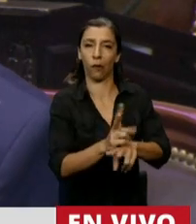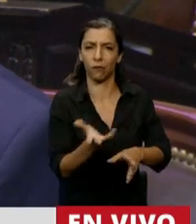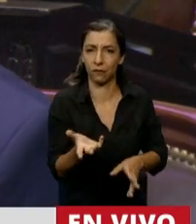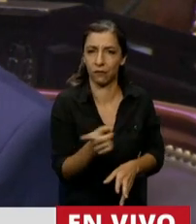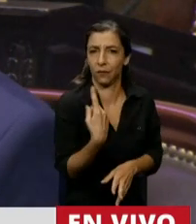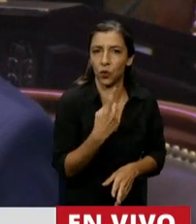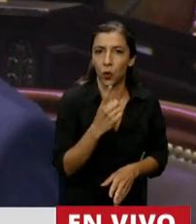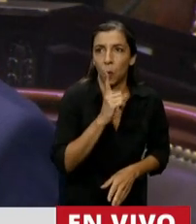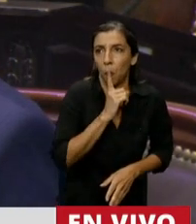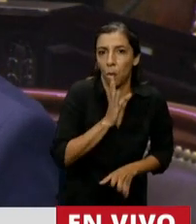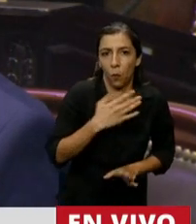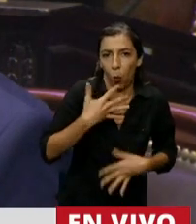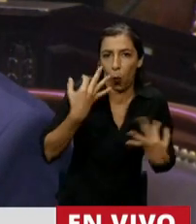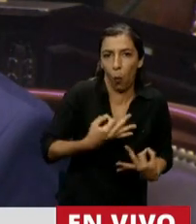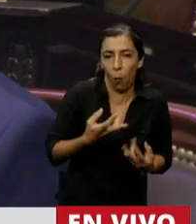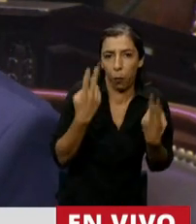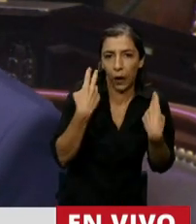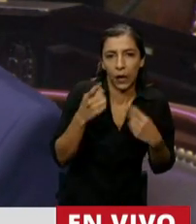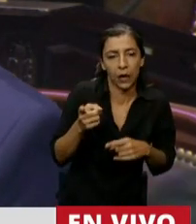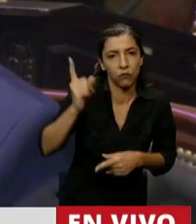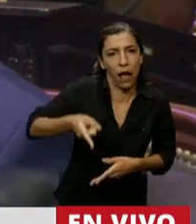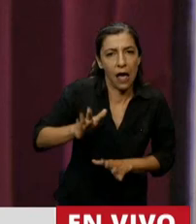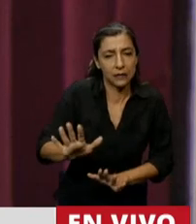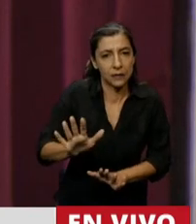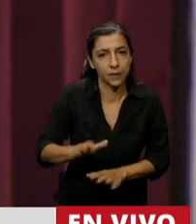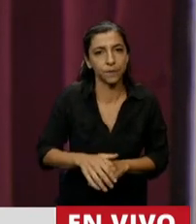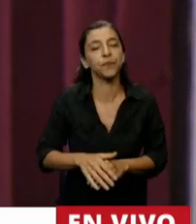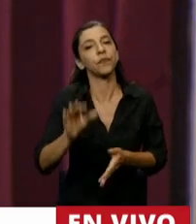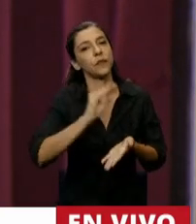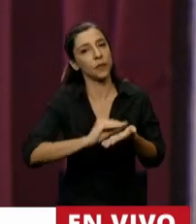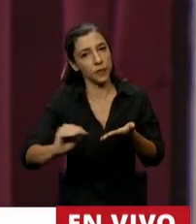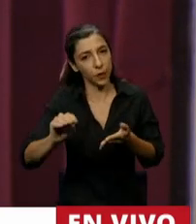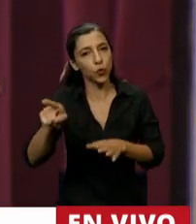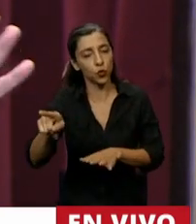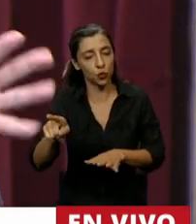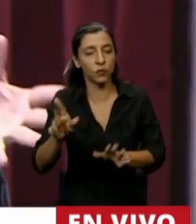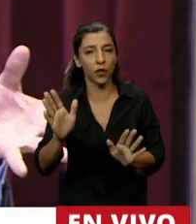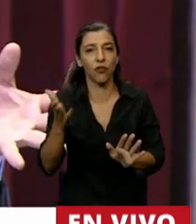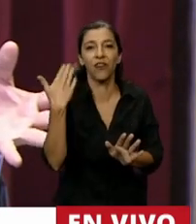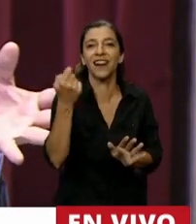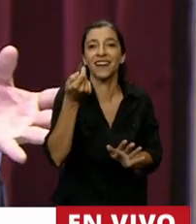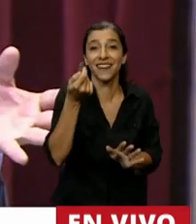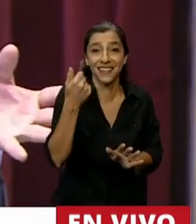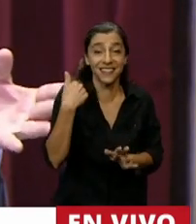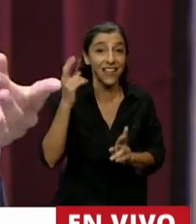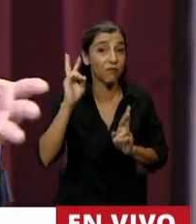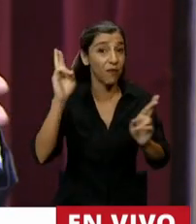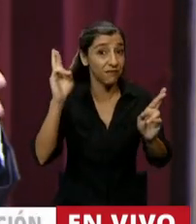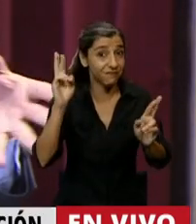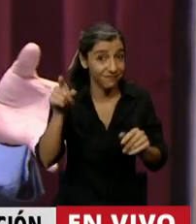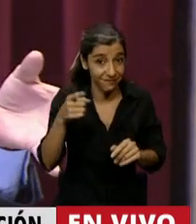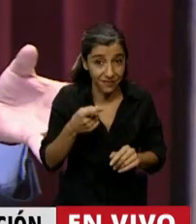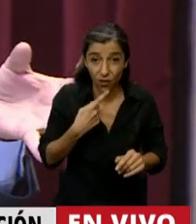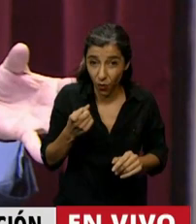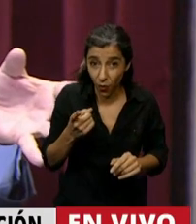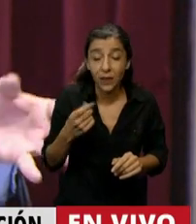cumpliésemos con las normas que él daba. Diputado Manzi, sí, presidente. Lo que acaba de sonar, y le pido a todos que presten atención porque